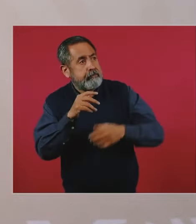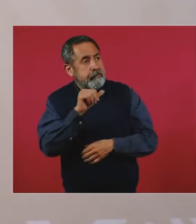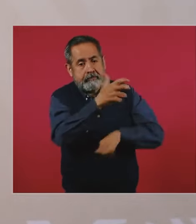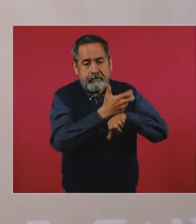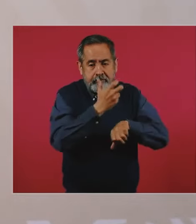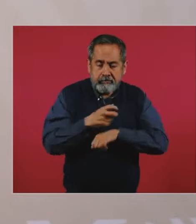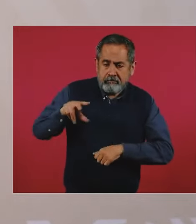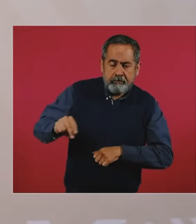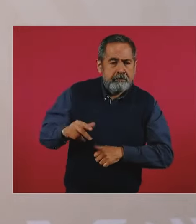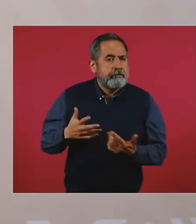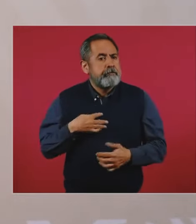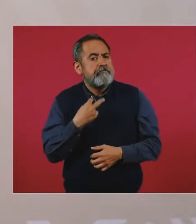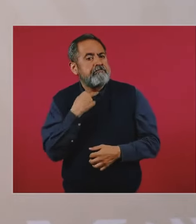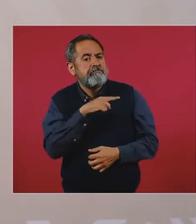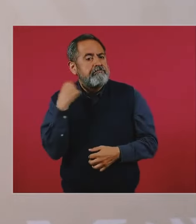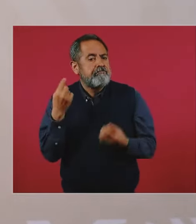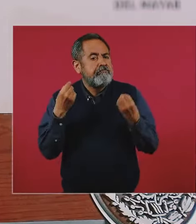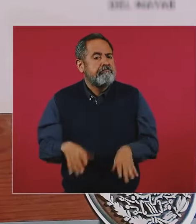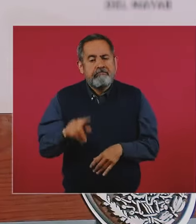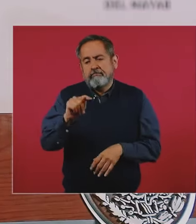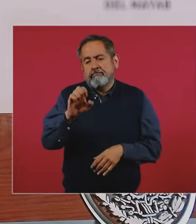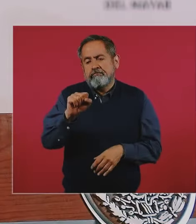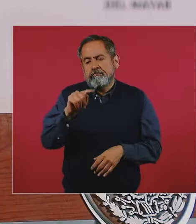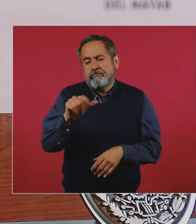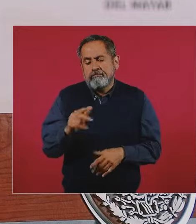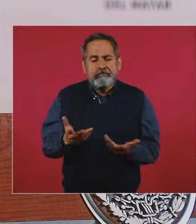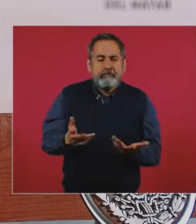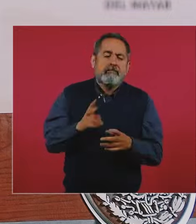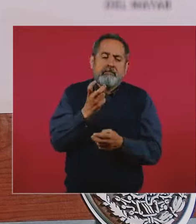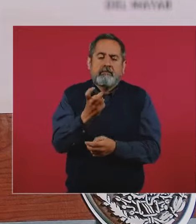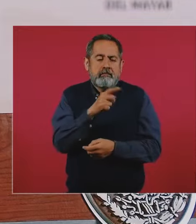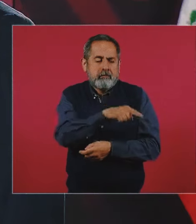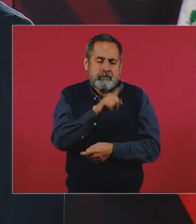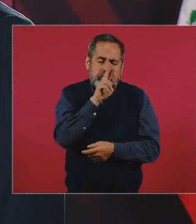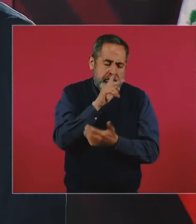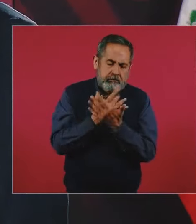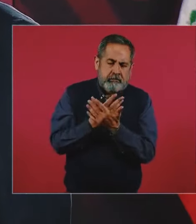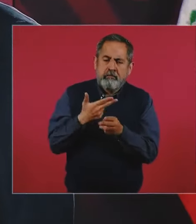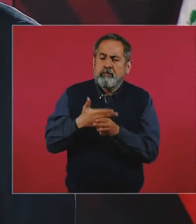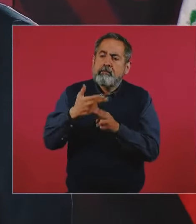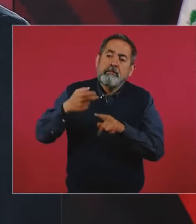y que se llevara a la práctica esta